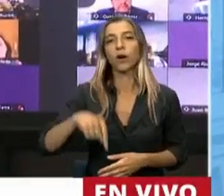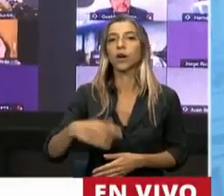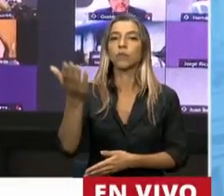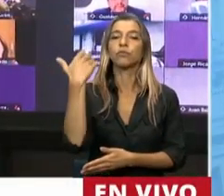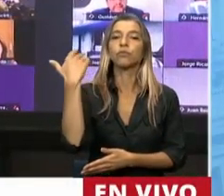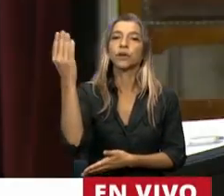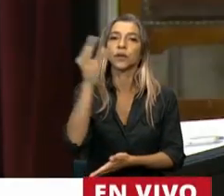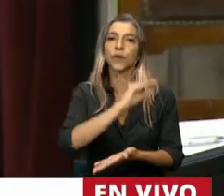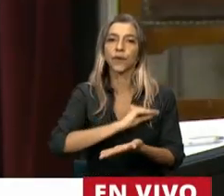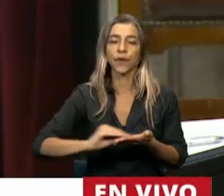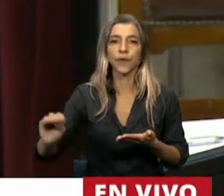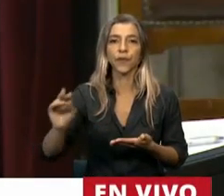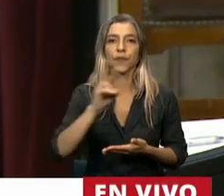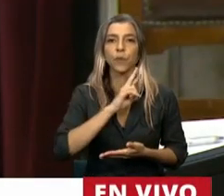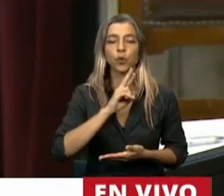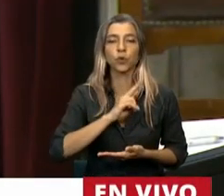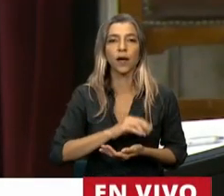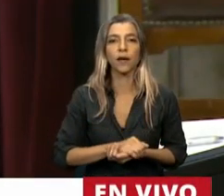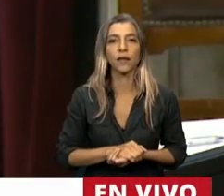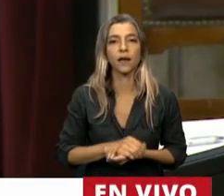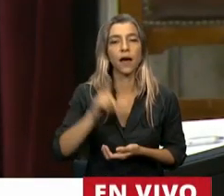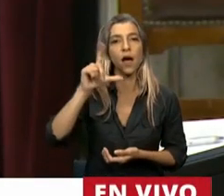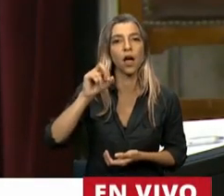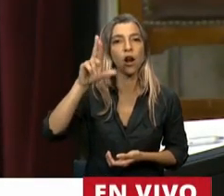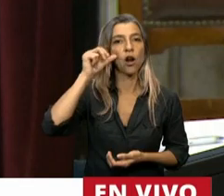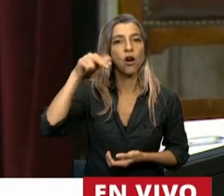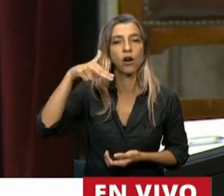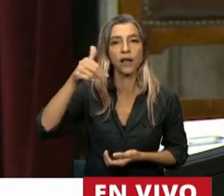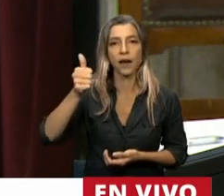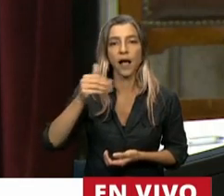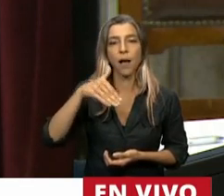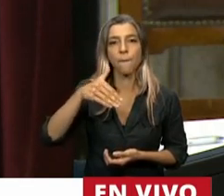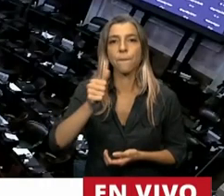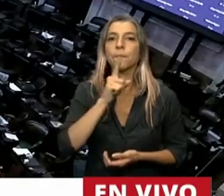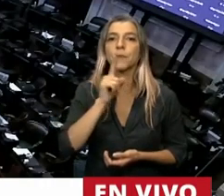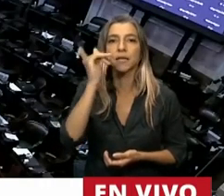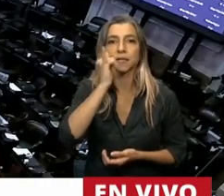Diputada Lorena Madsen, tiene la palabra.